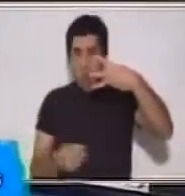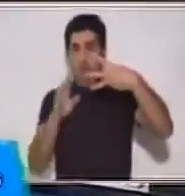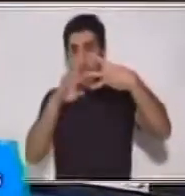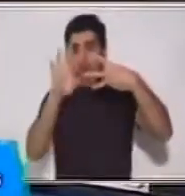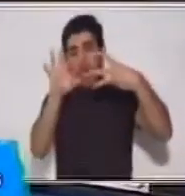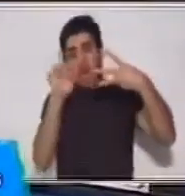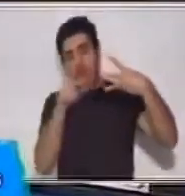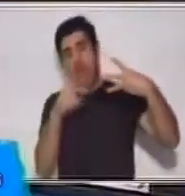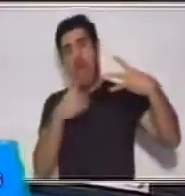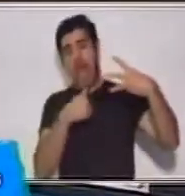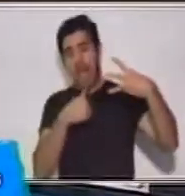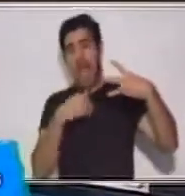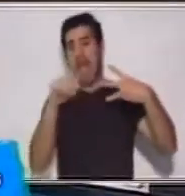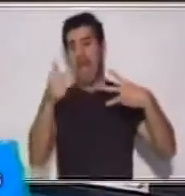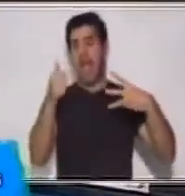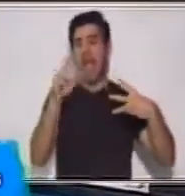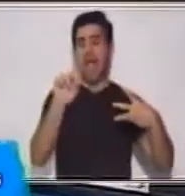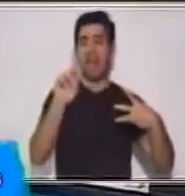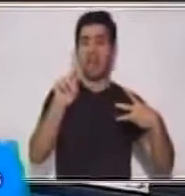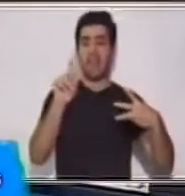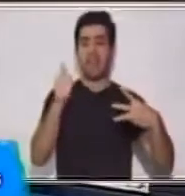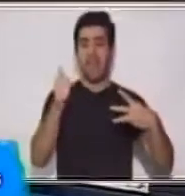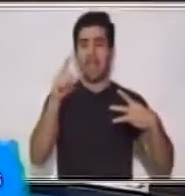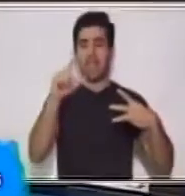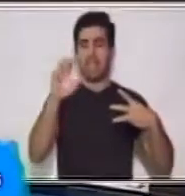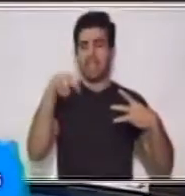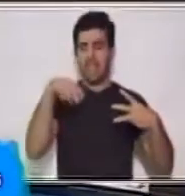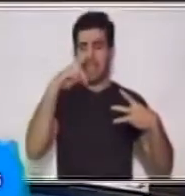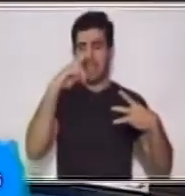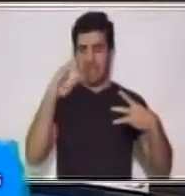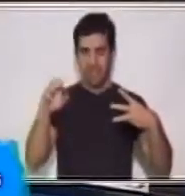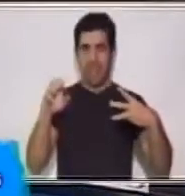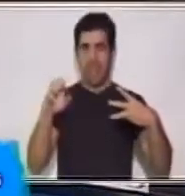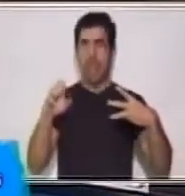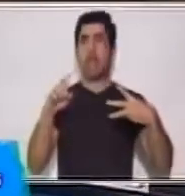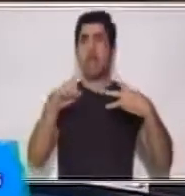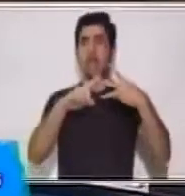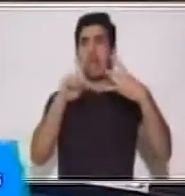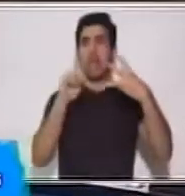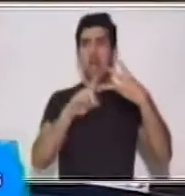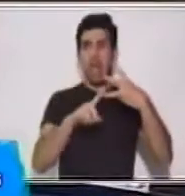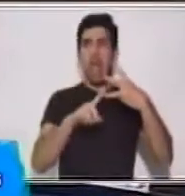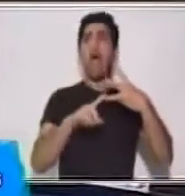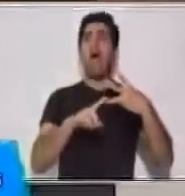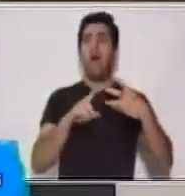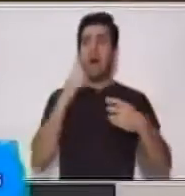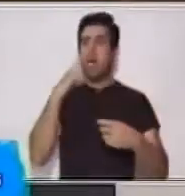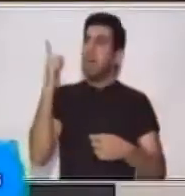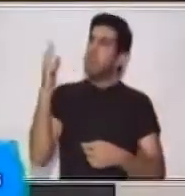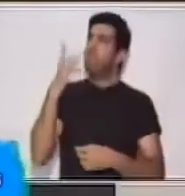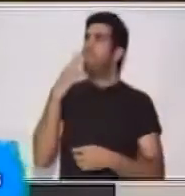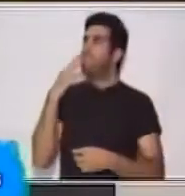adyacente y cuál va a ser el que va a tener hipotenusa. Entonces, adyacente,